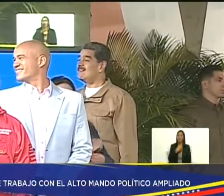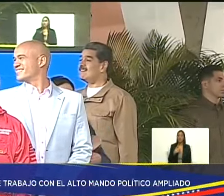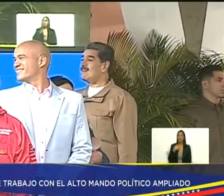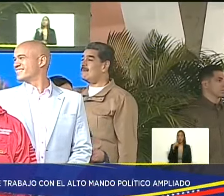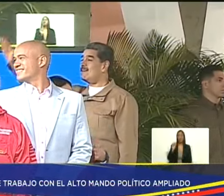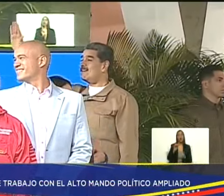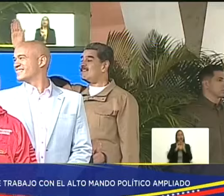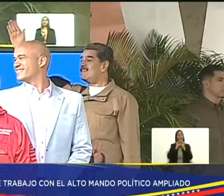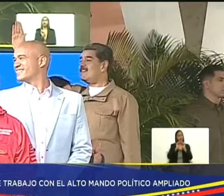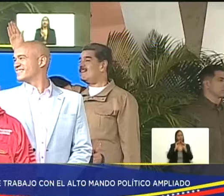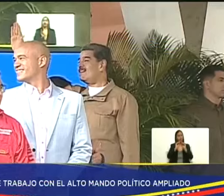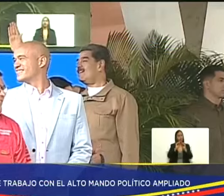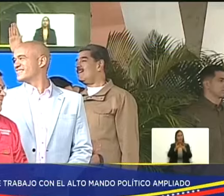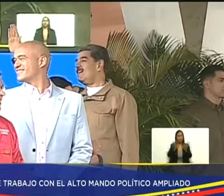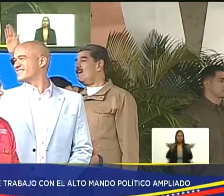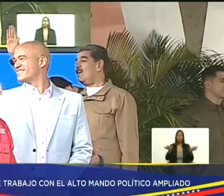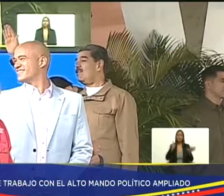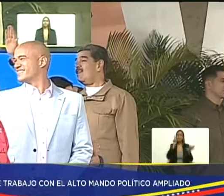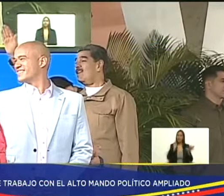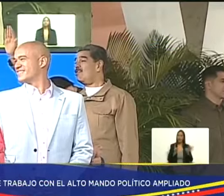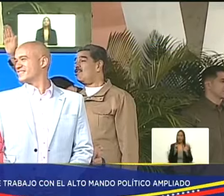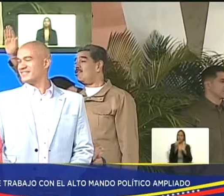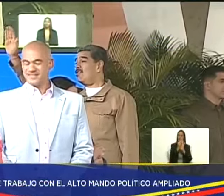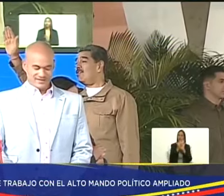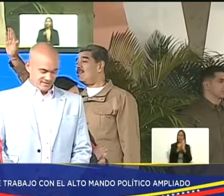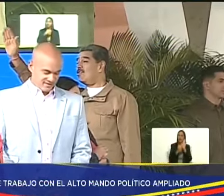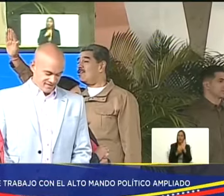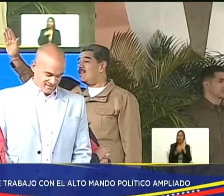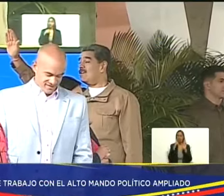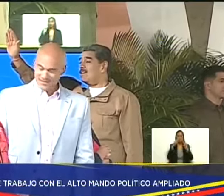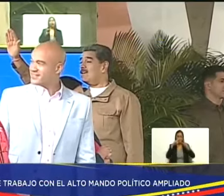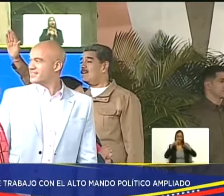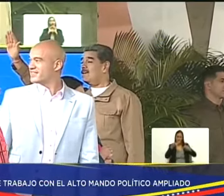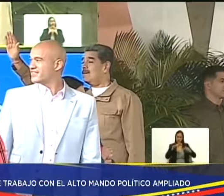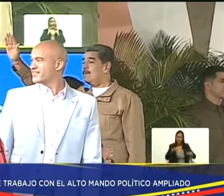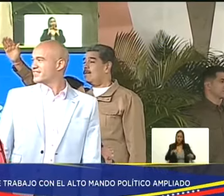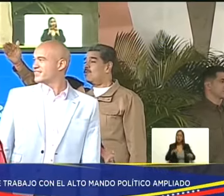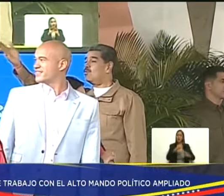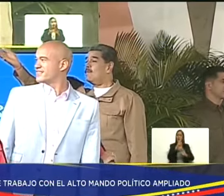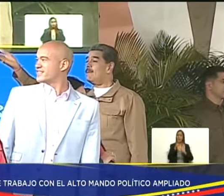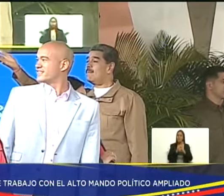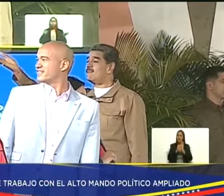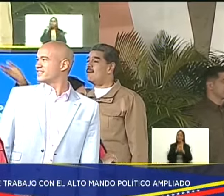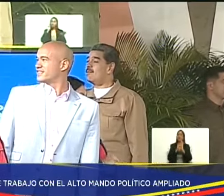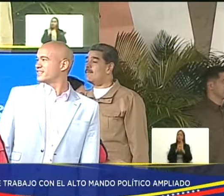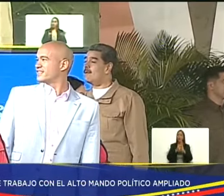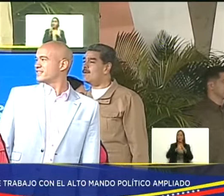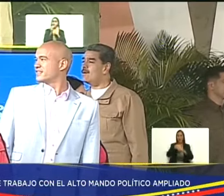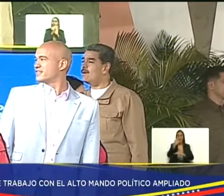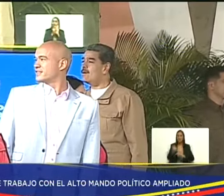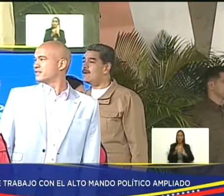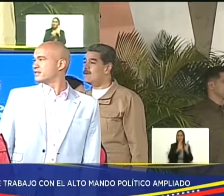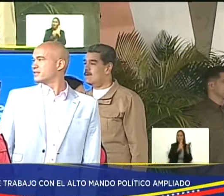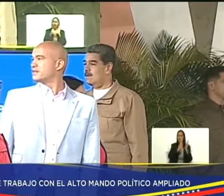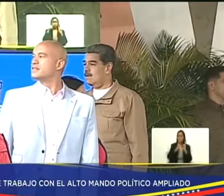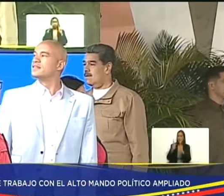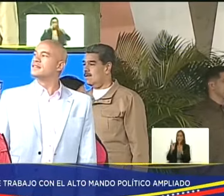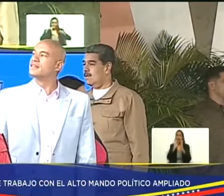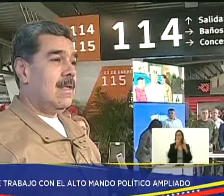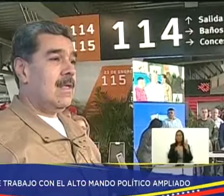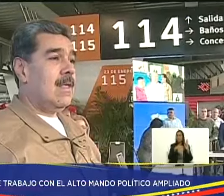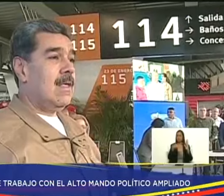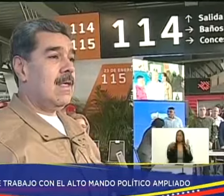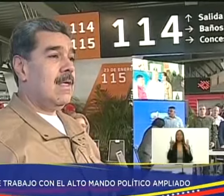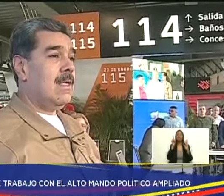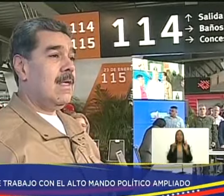profundizar a planificar desde las catacumbas el estudio el análisis de la 7t con el propósito de fortalecer el nuevo modelo económico así como